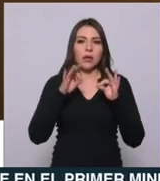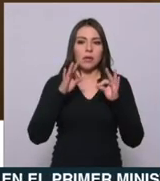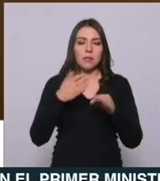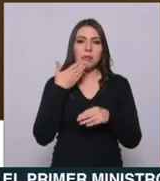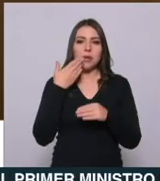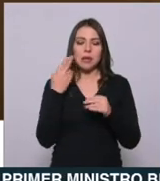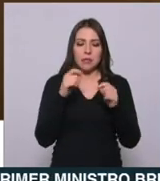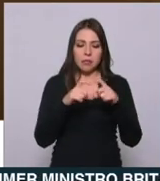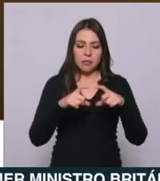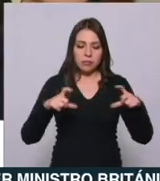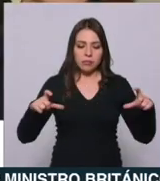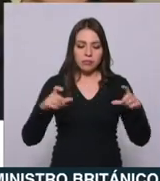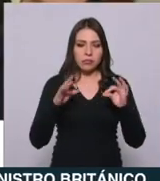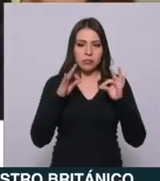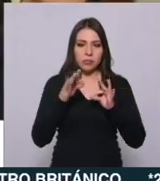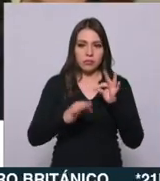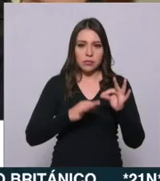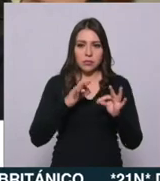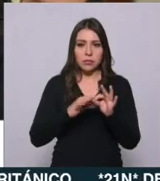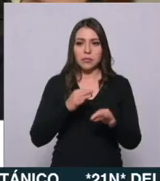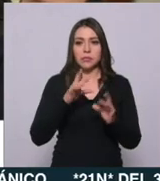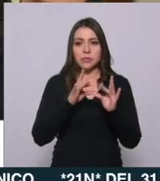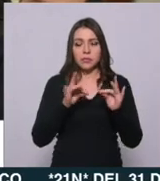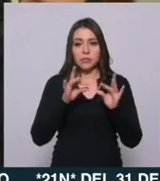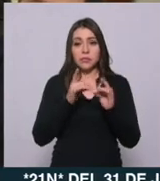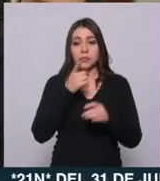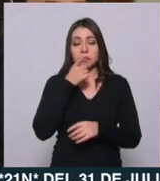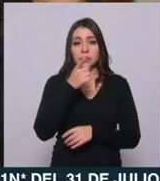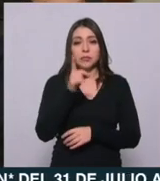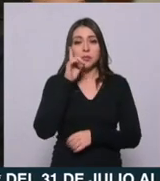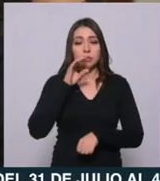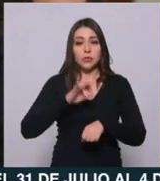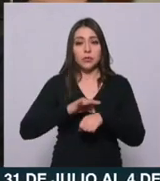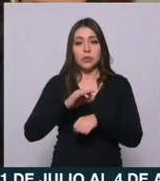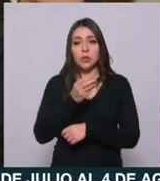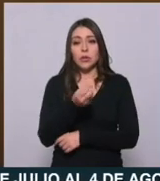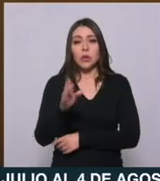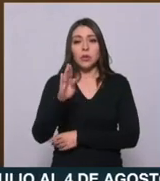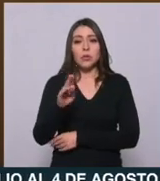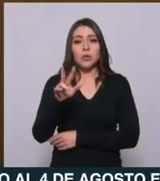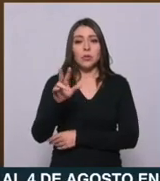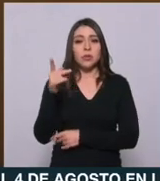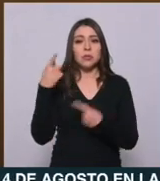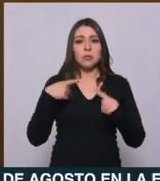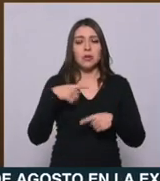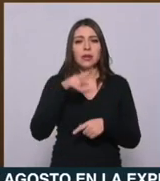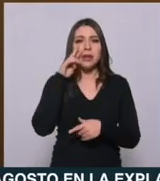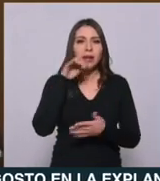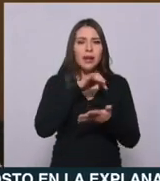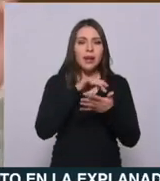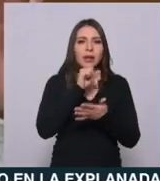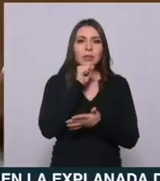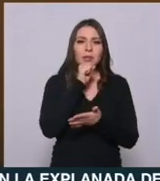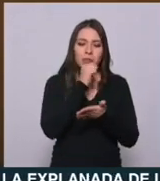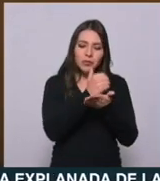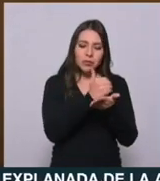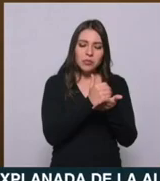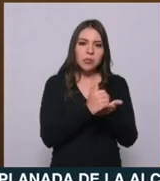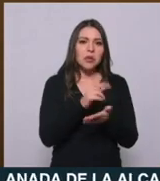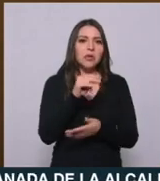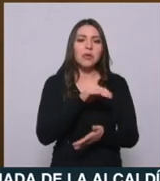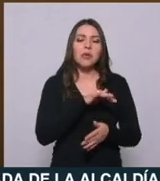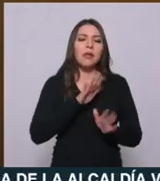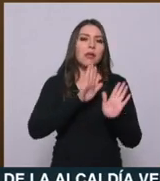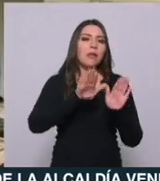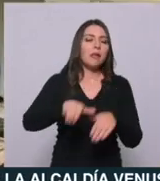Francisca Vargas. Explicó que el 98% de las personas no leen las instrucciones y la información más veraz que pueden tener sobre